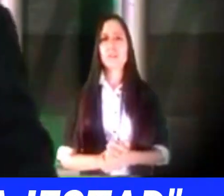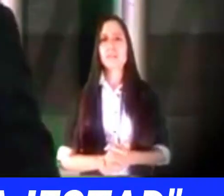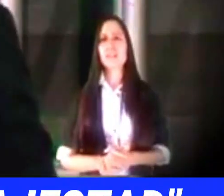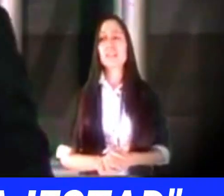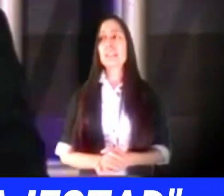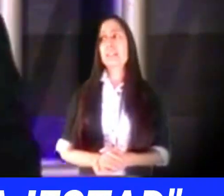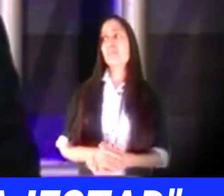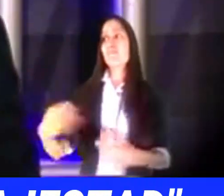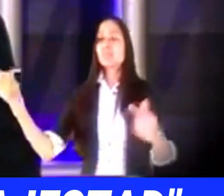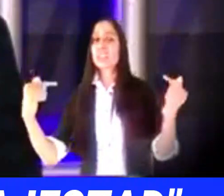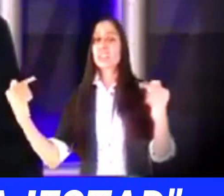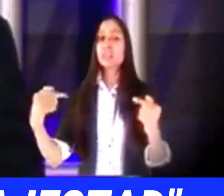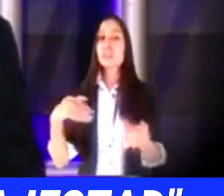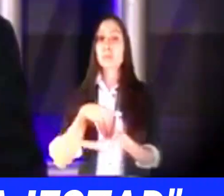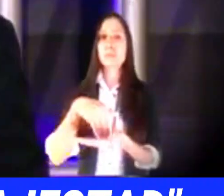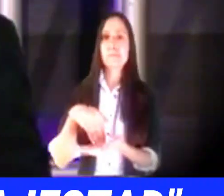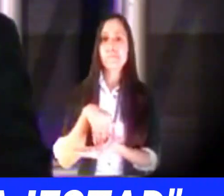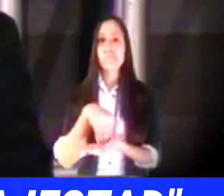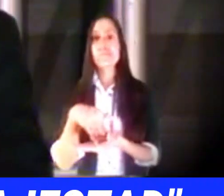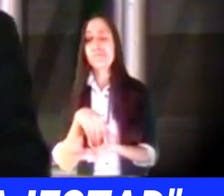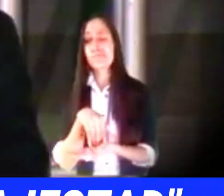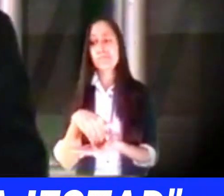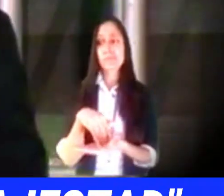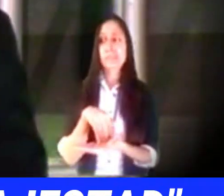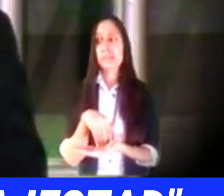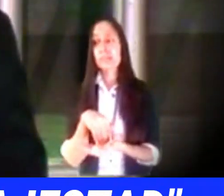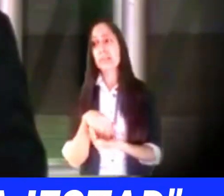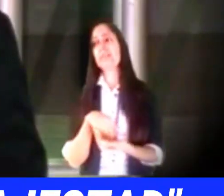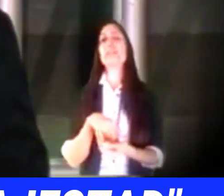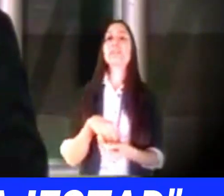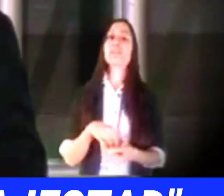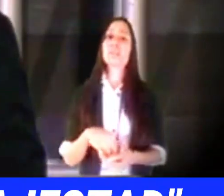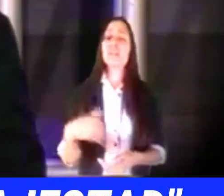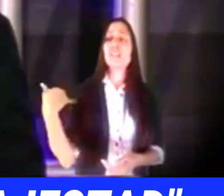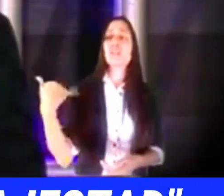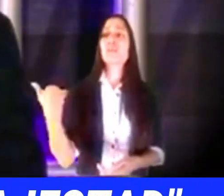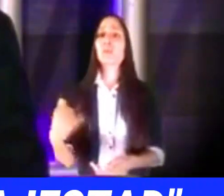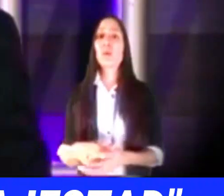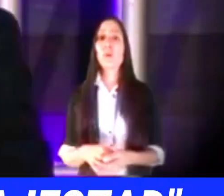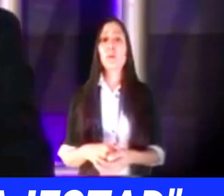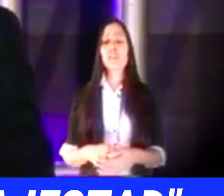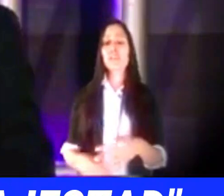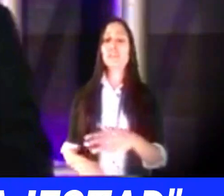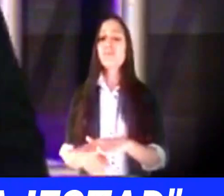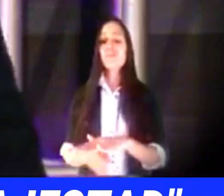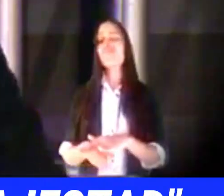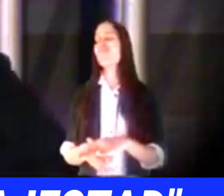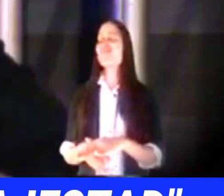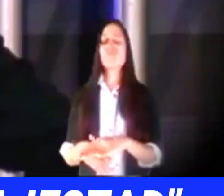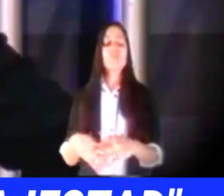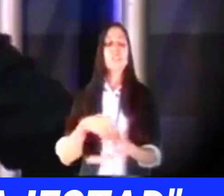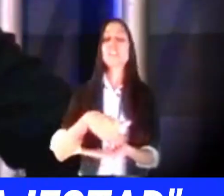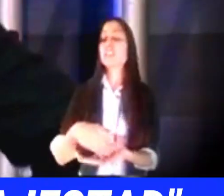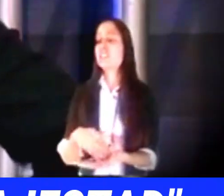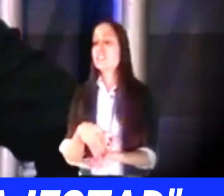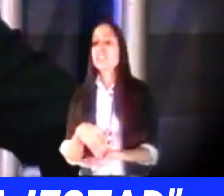frágiles, que los jóvenes son débiles, que los jóvenes no pueden salir adelante, que los jóvenes no pueden